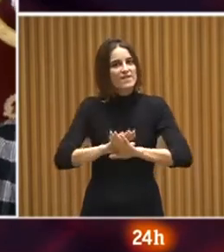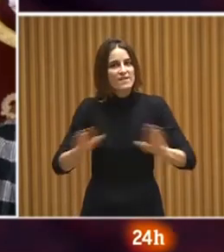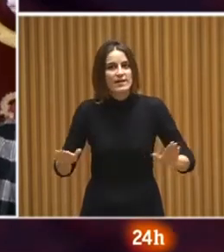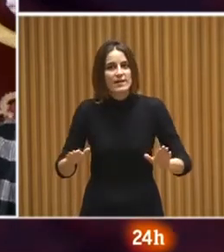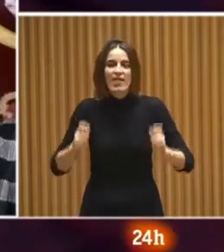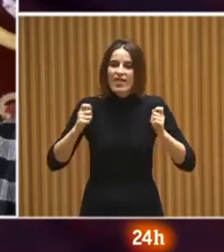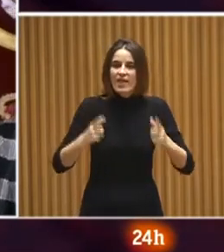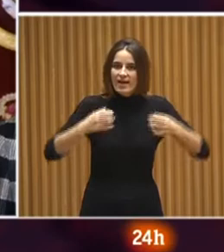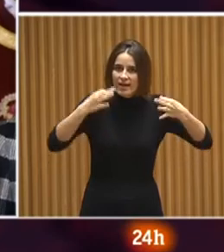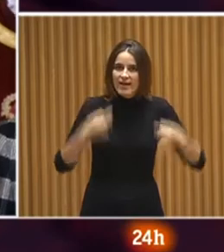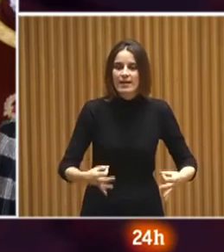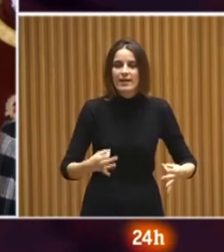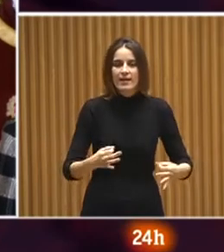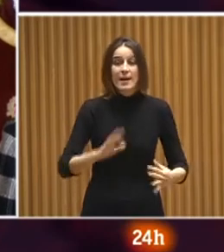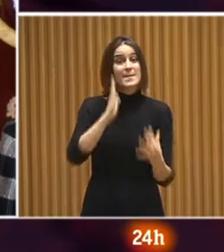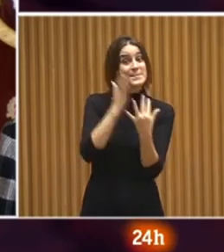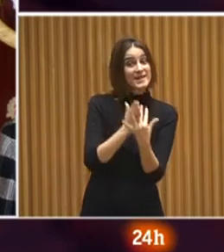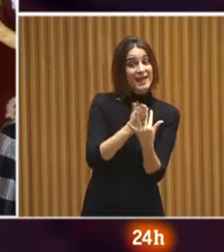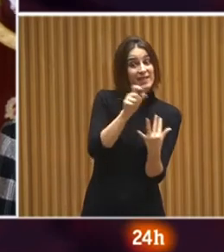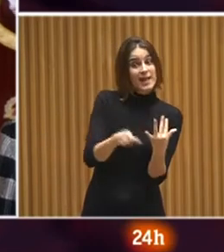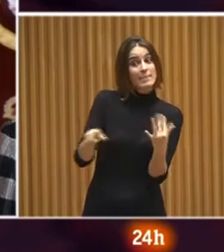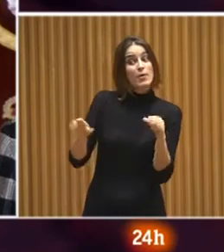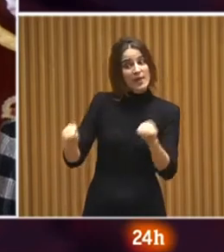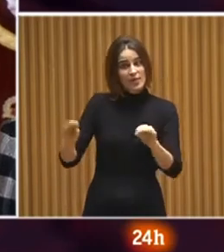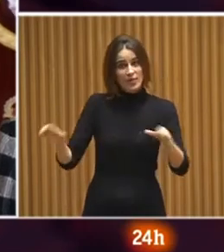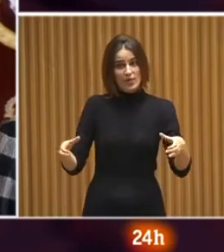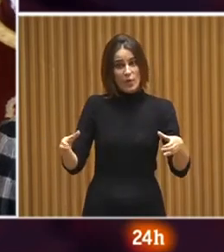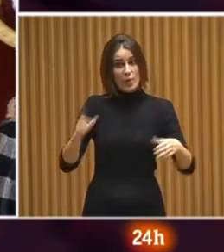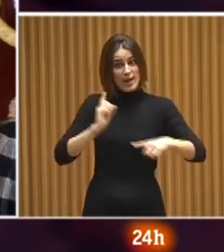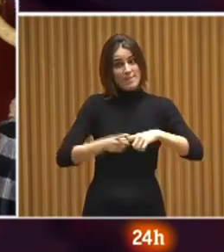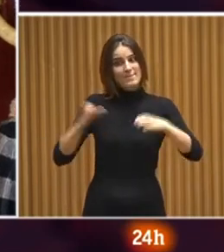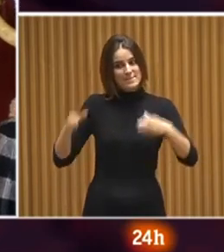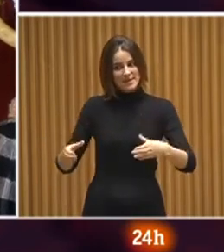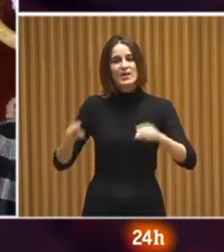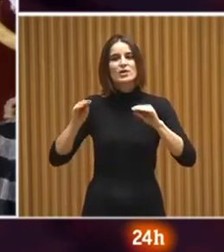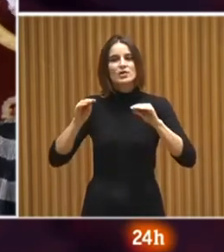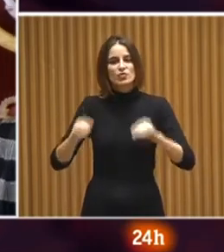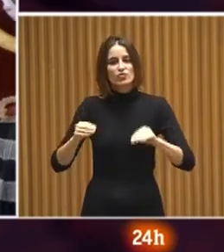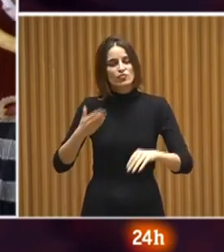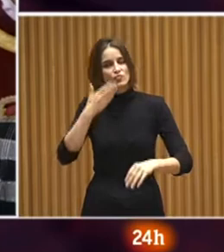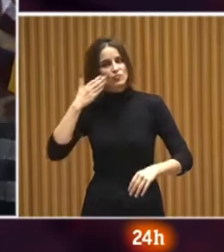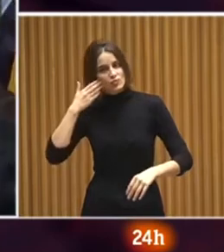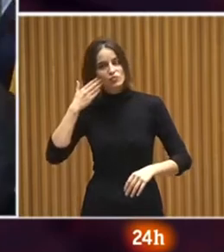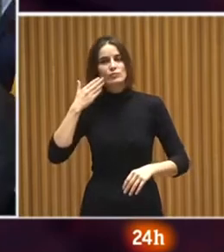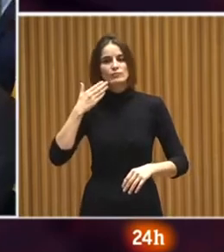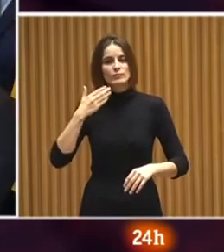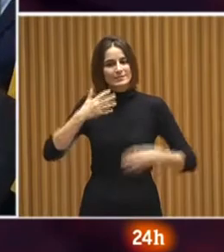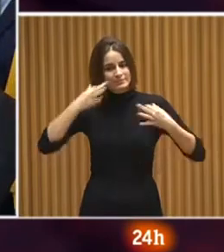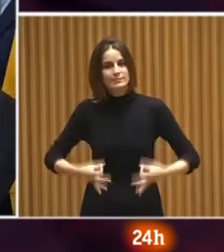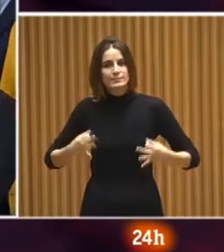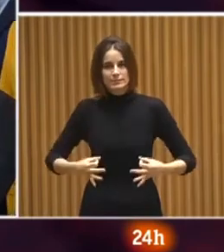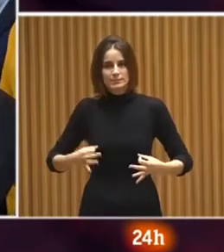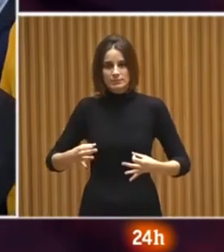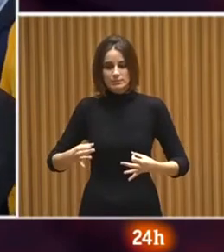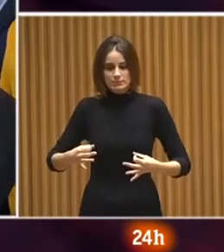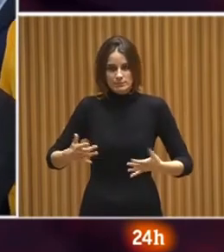la población y la dignidad de la sociedad entera. También es un compromiso constitucional la protección de los